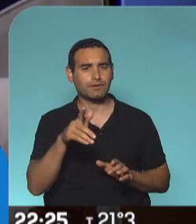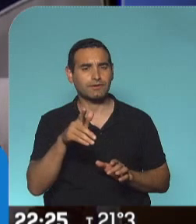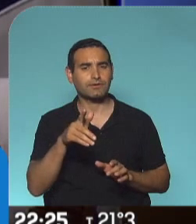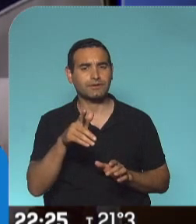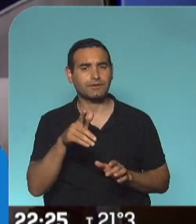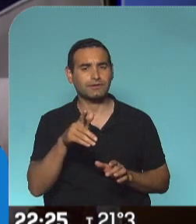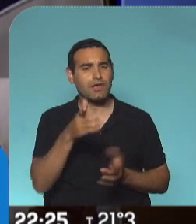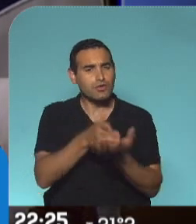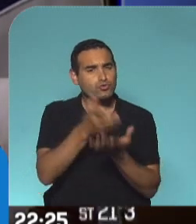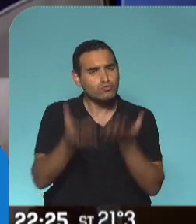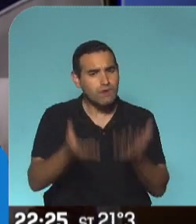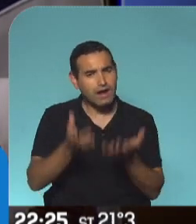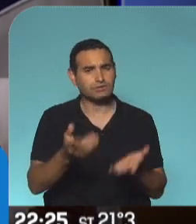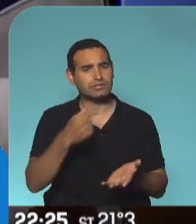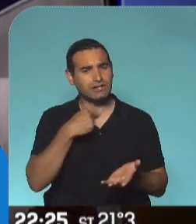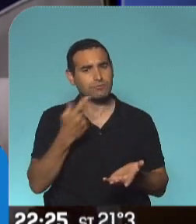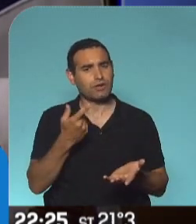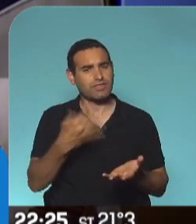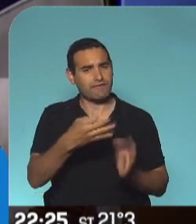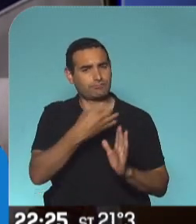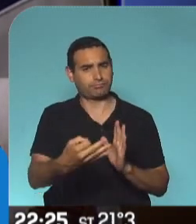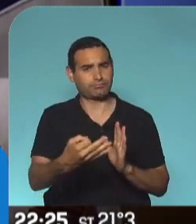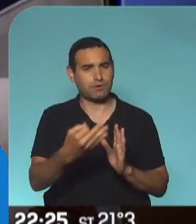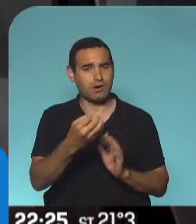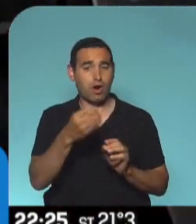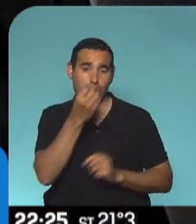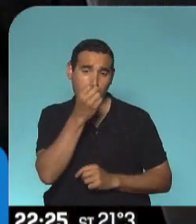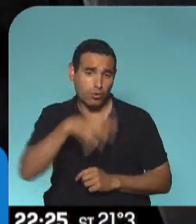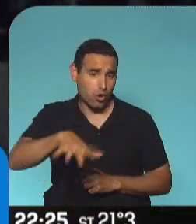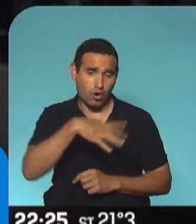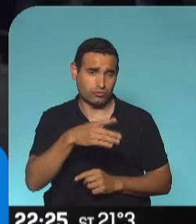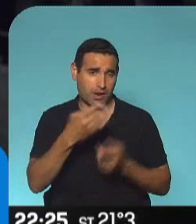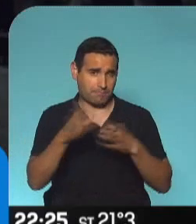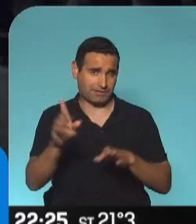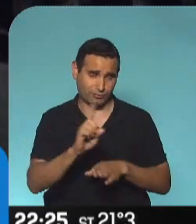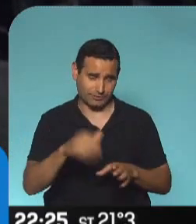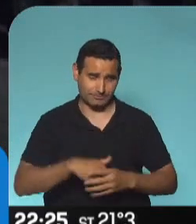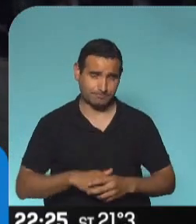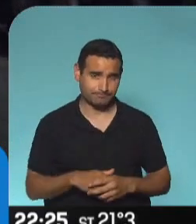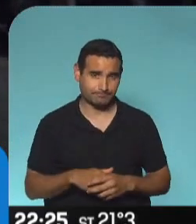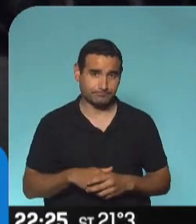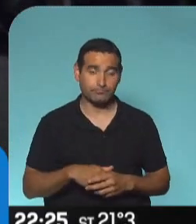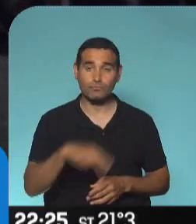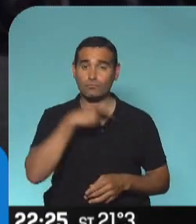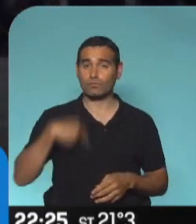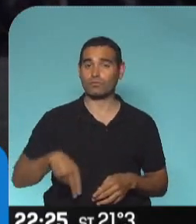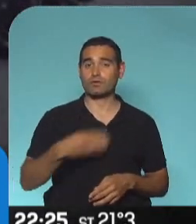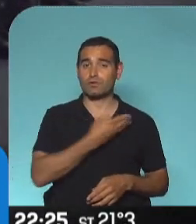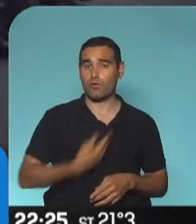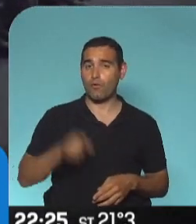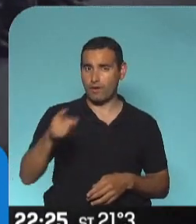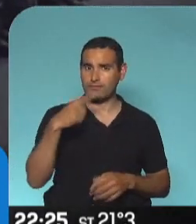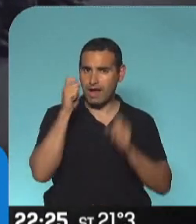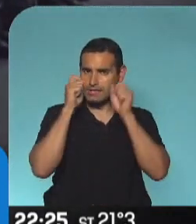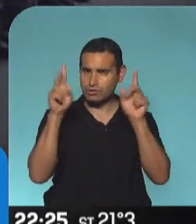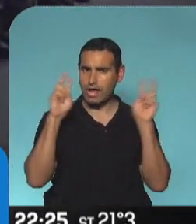human rights standards that we apply all across the world, and Hong Kong is no different. Beijing está por lo tanto en máxima alerta